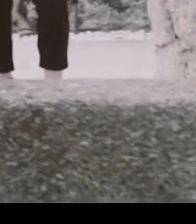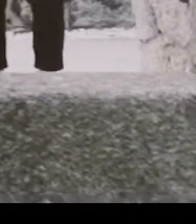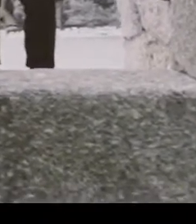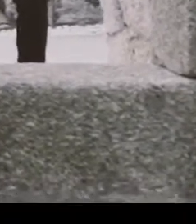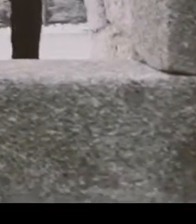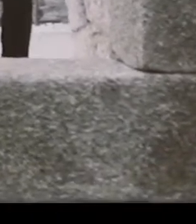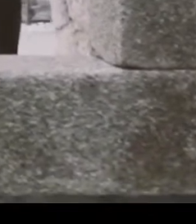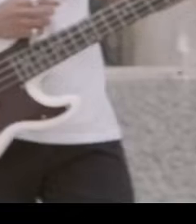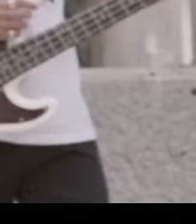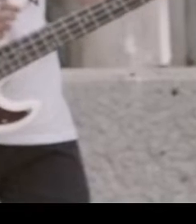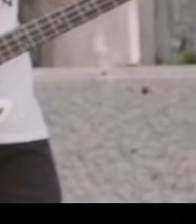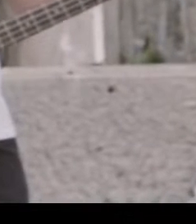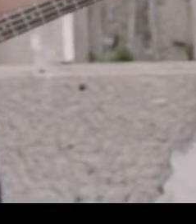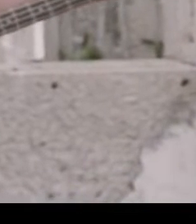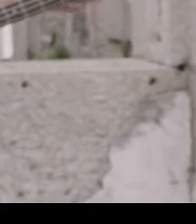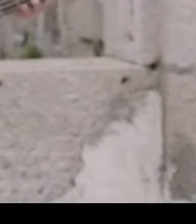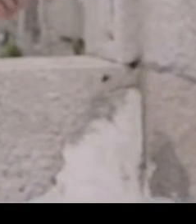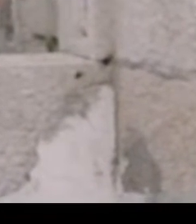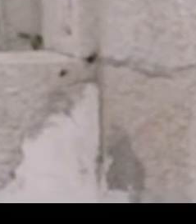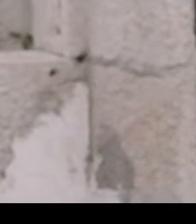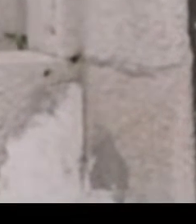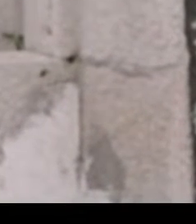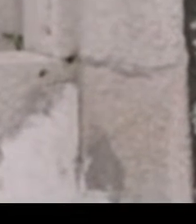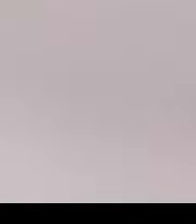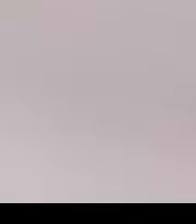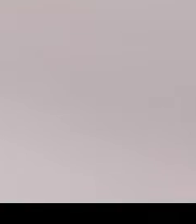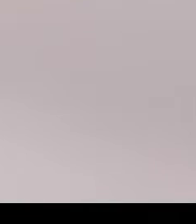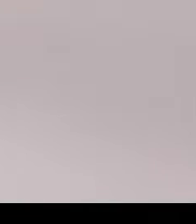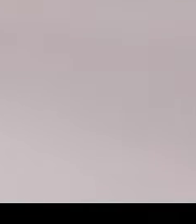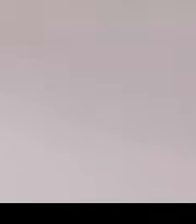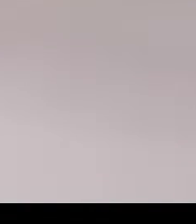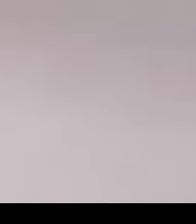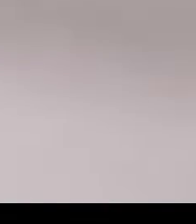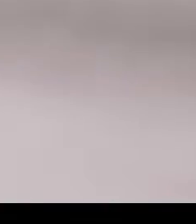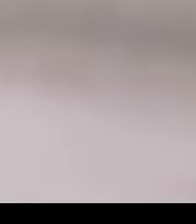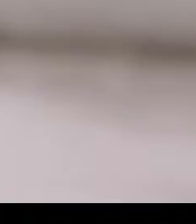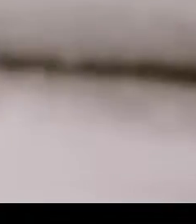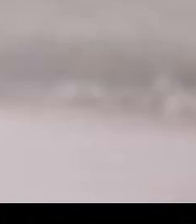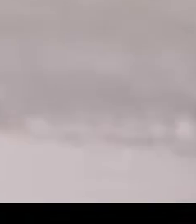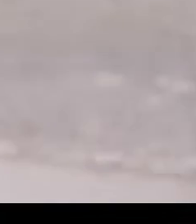Me revuelve el viento del norte.